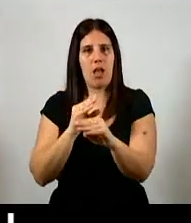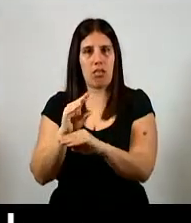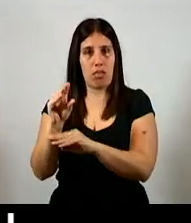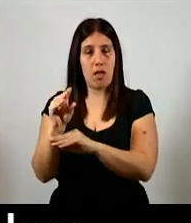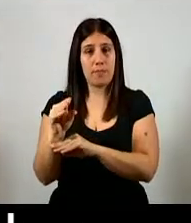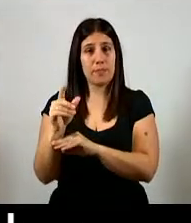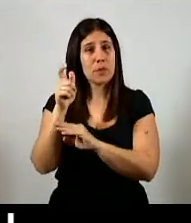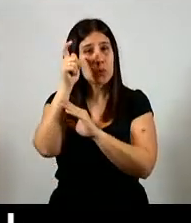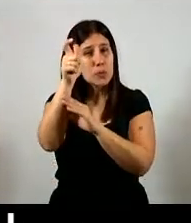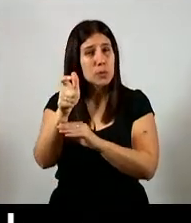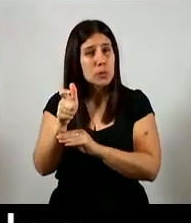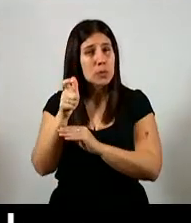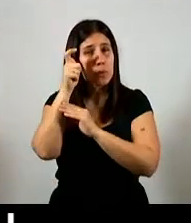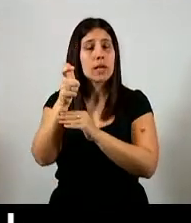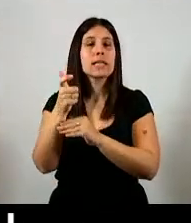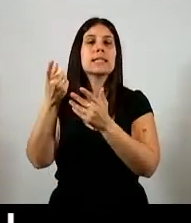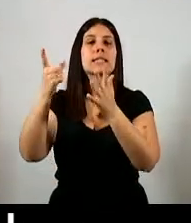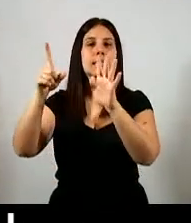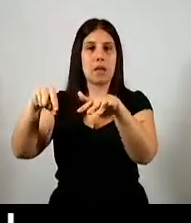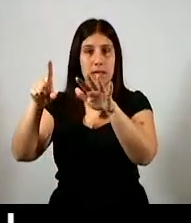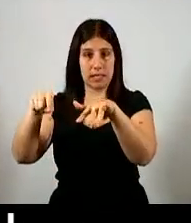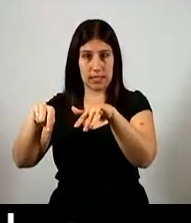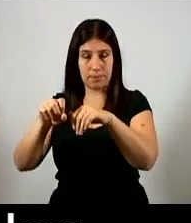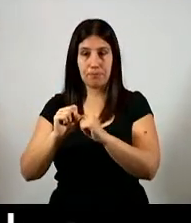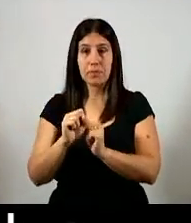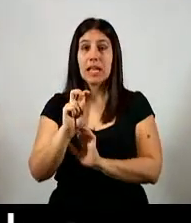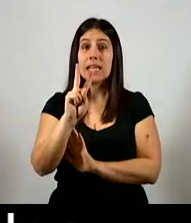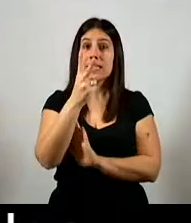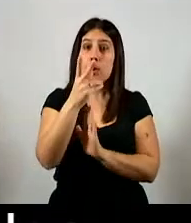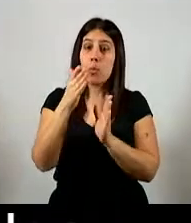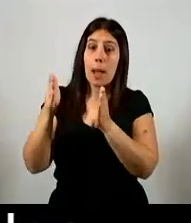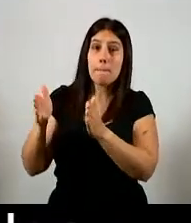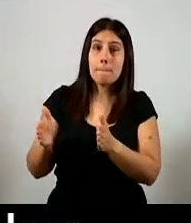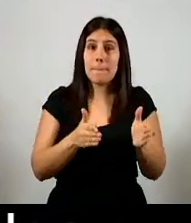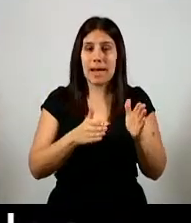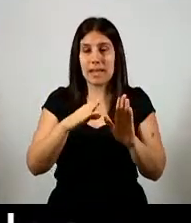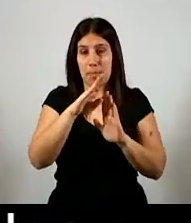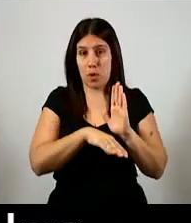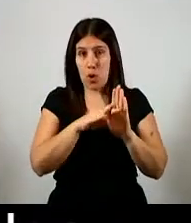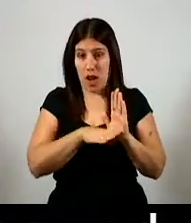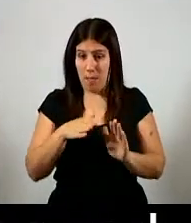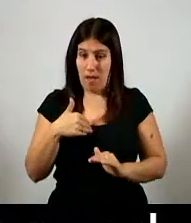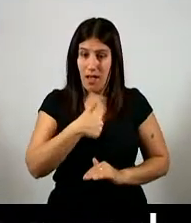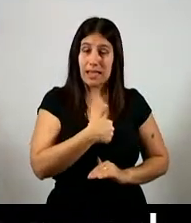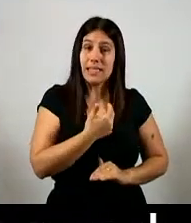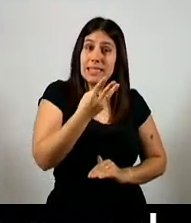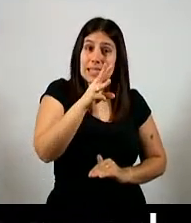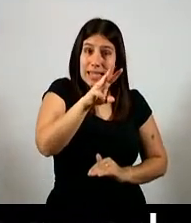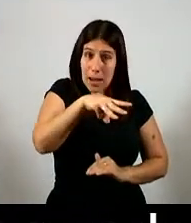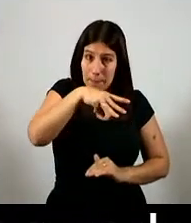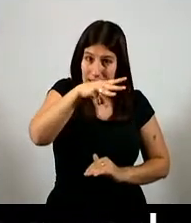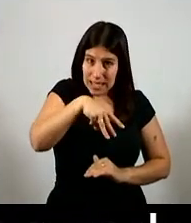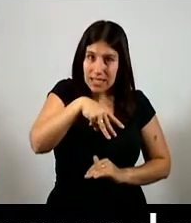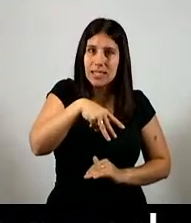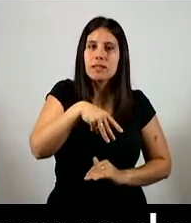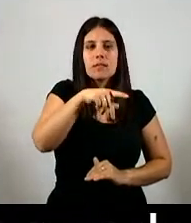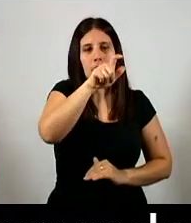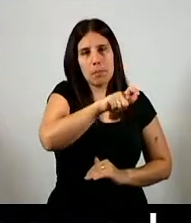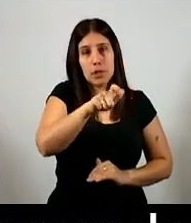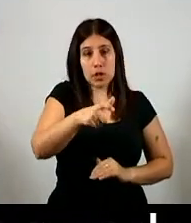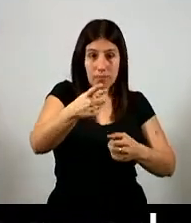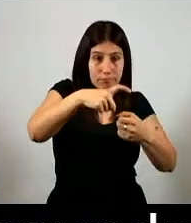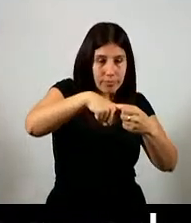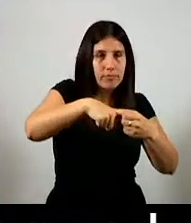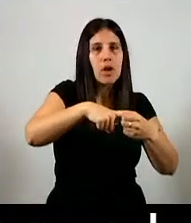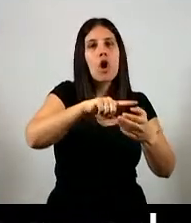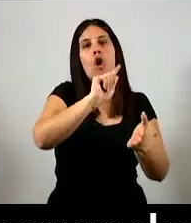durará 6 meses. Y en la segunda parte del programa, por tiempo de 3 meses, los beneficiarios tendrán un